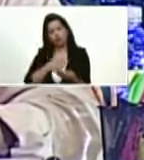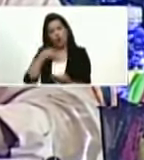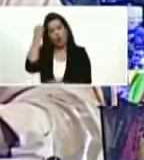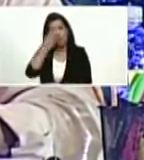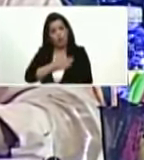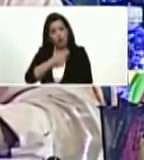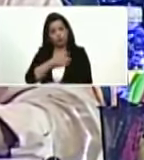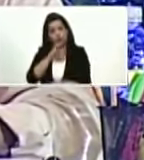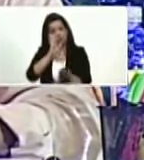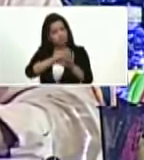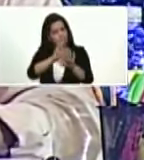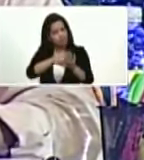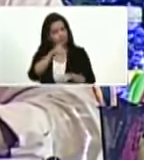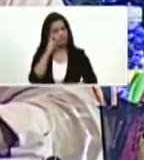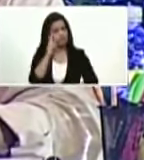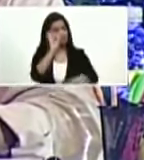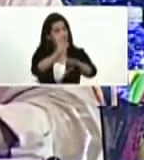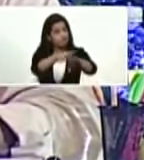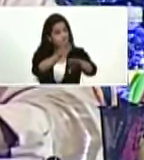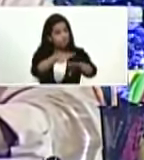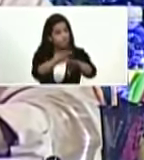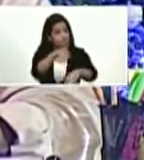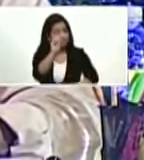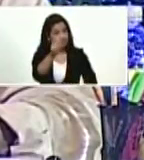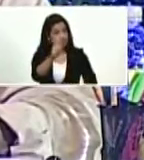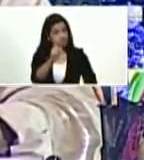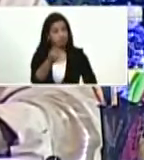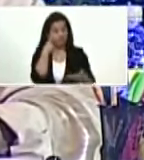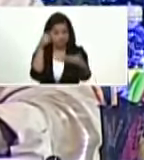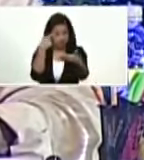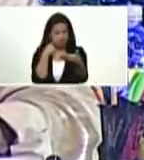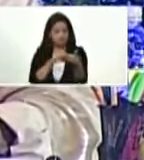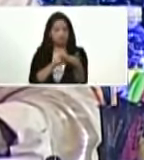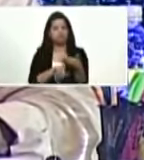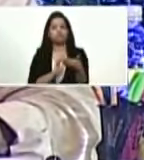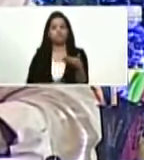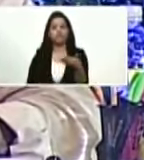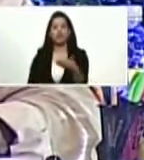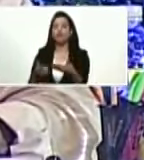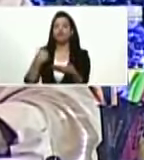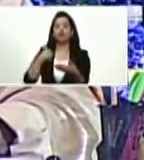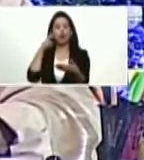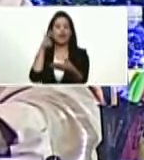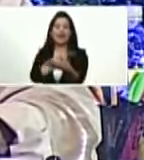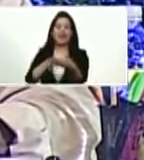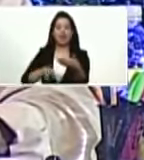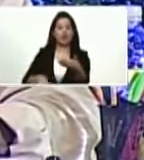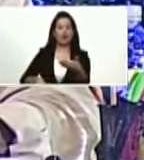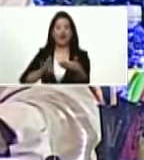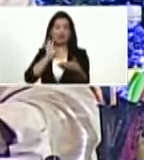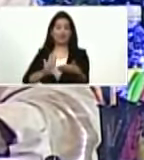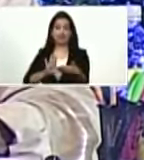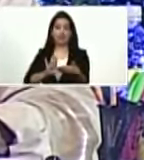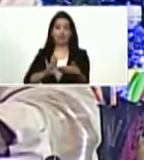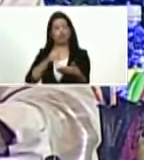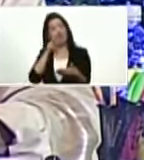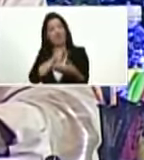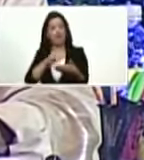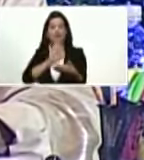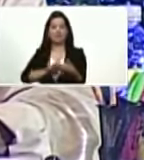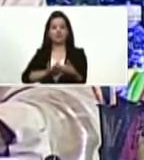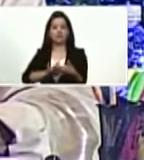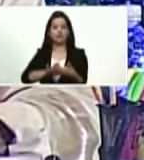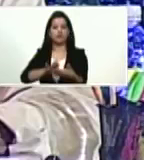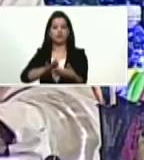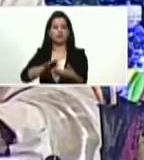mismos, ¿no? Miren lo que me ponen aquí. Si yo leo esto, quedo como un ridículo, porque este no